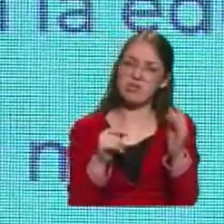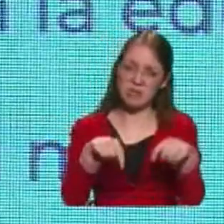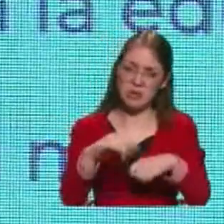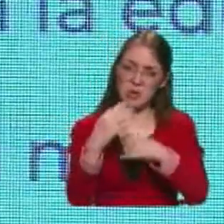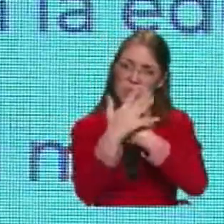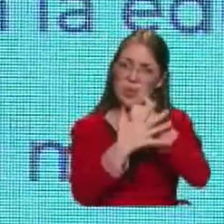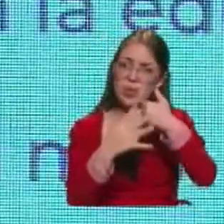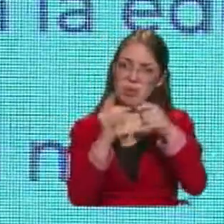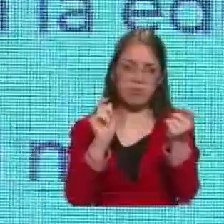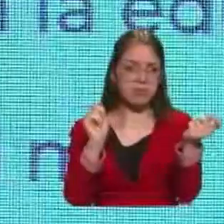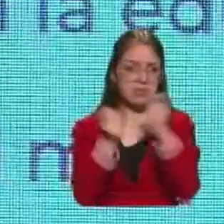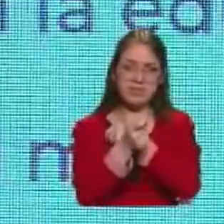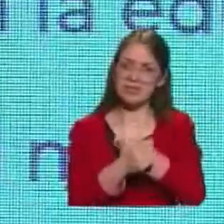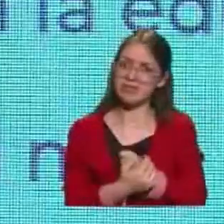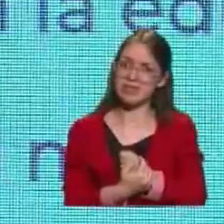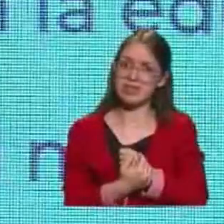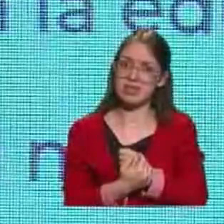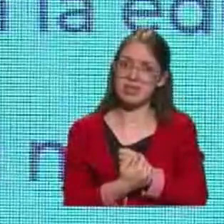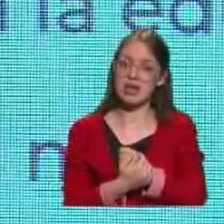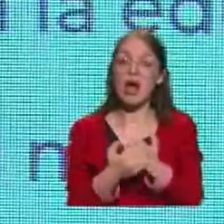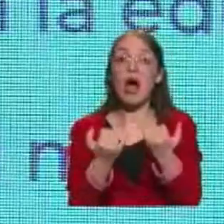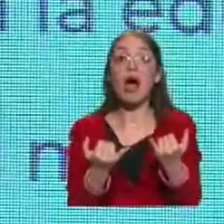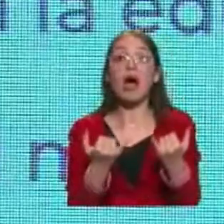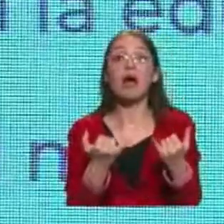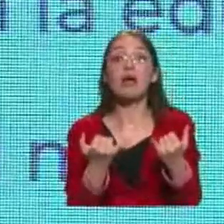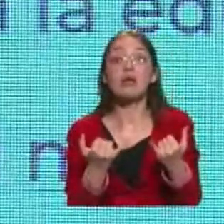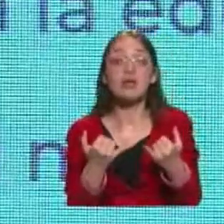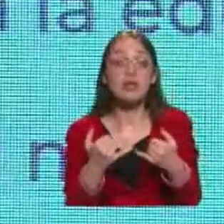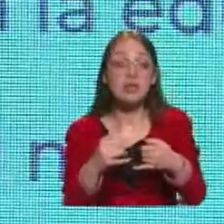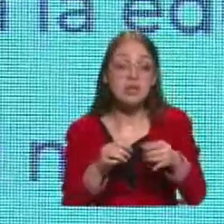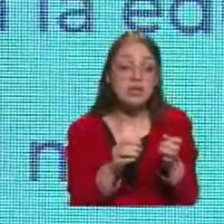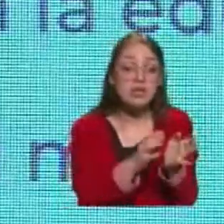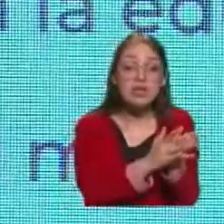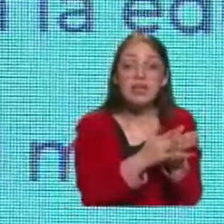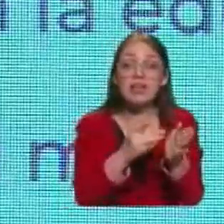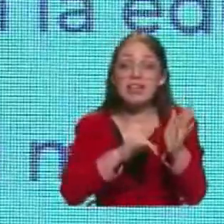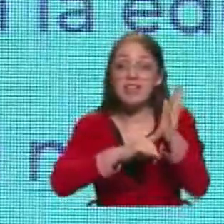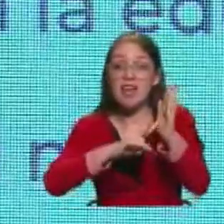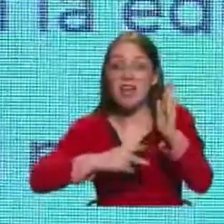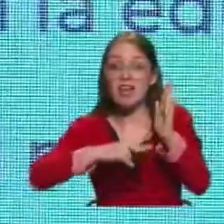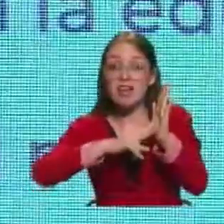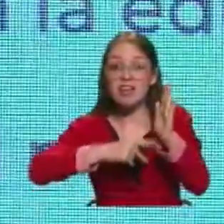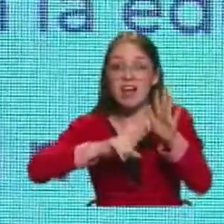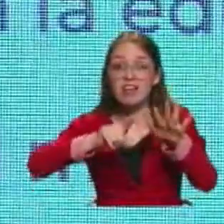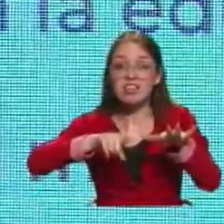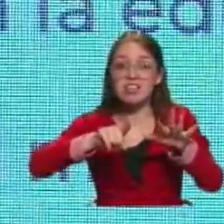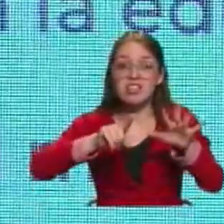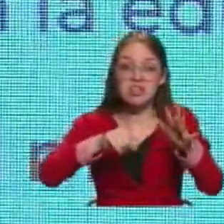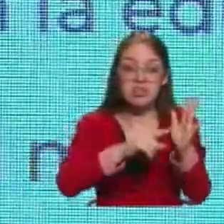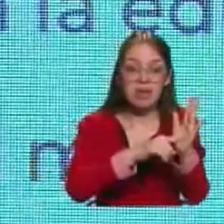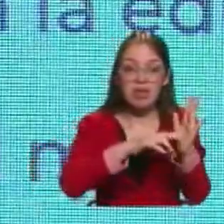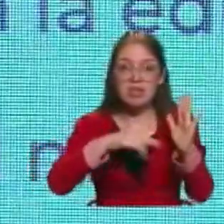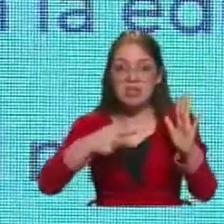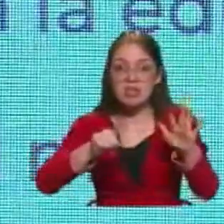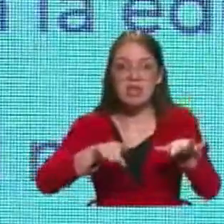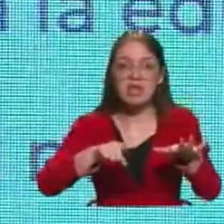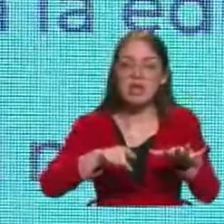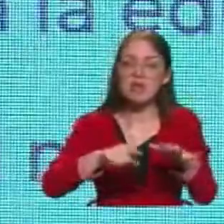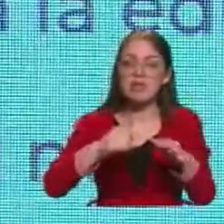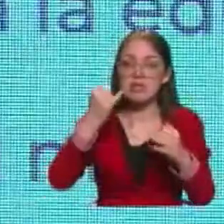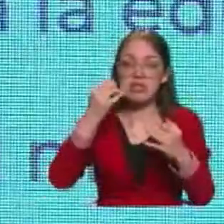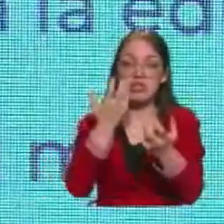marketing digital no hay casi en el país medias técnicas en desarrollo de software innovación ciencia